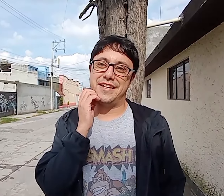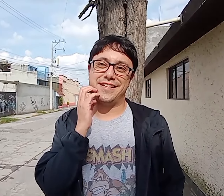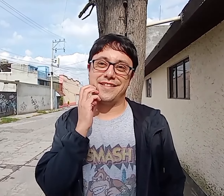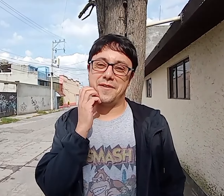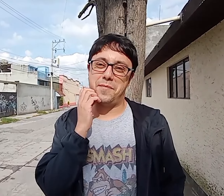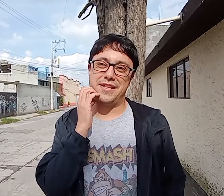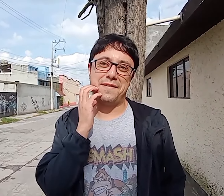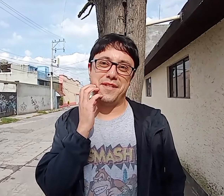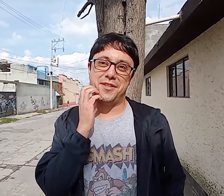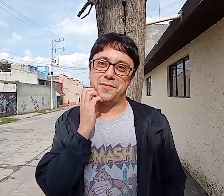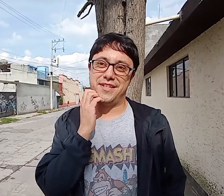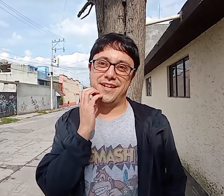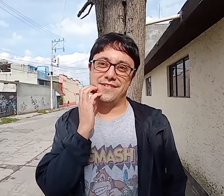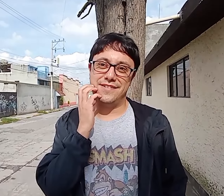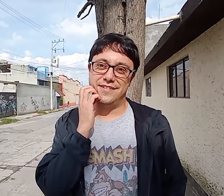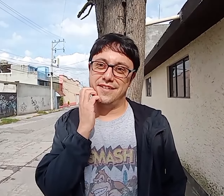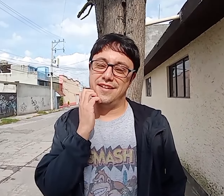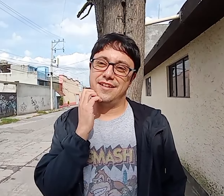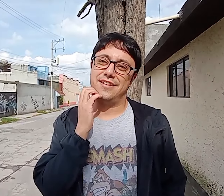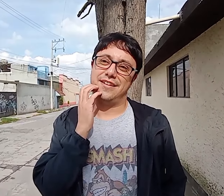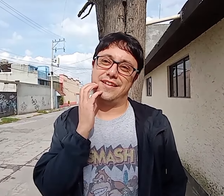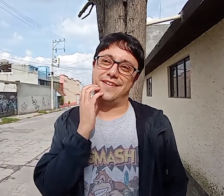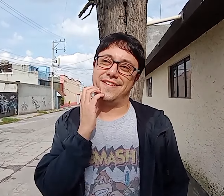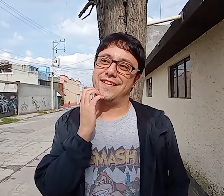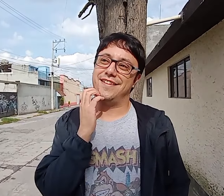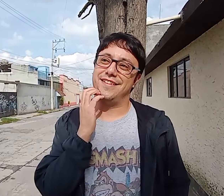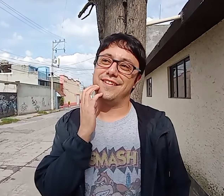ridículo, que es completamente obsceno.